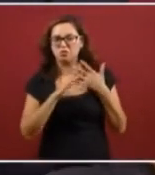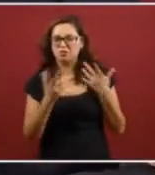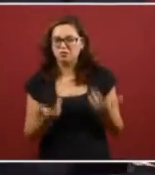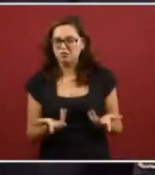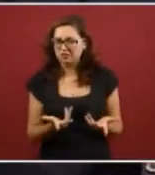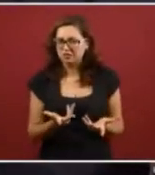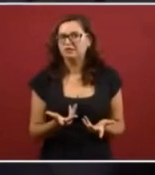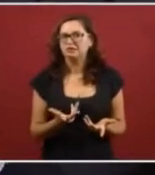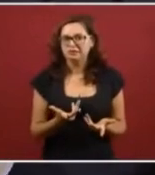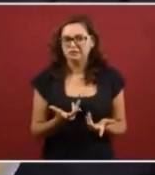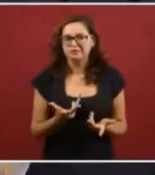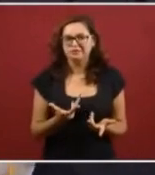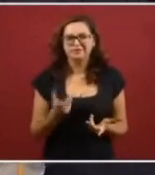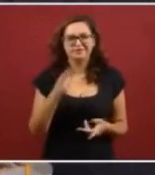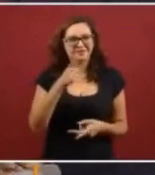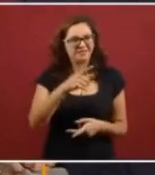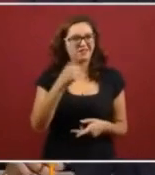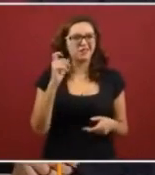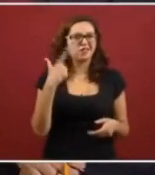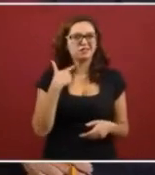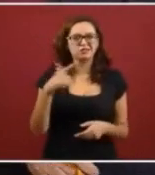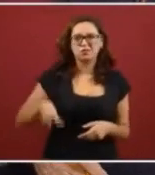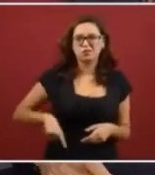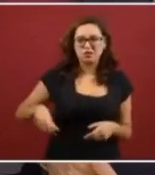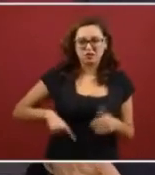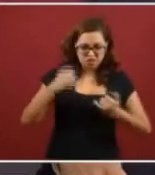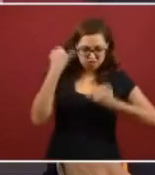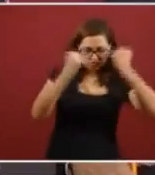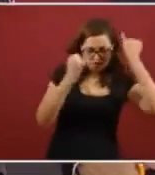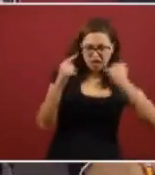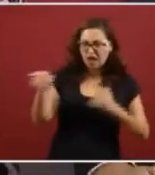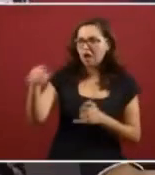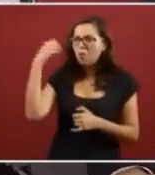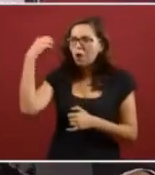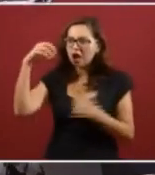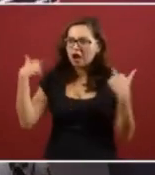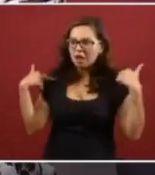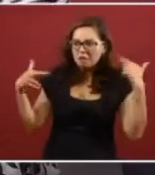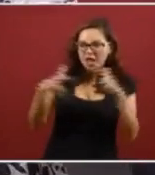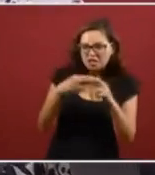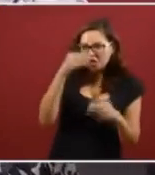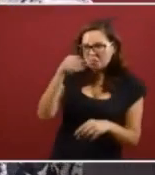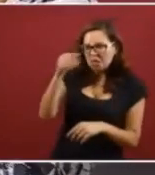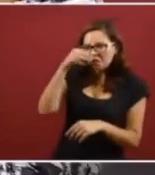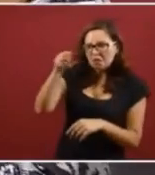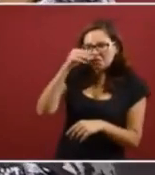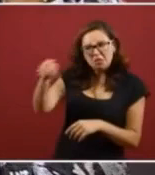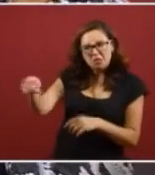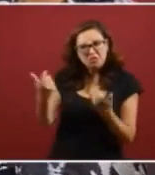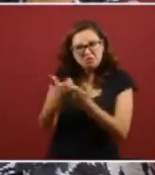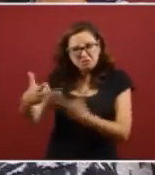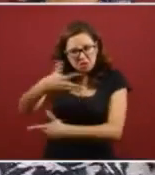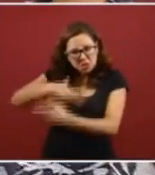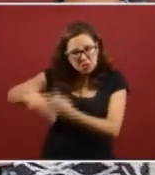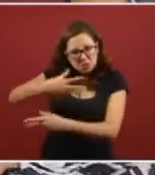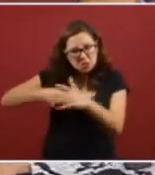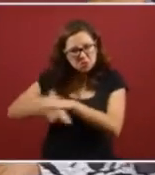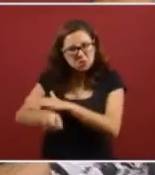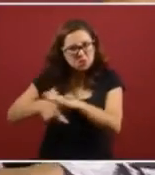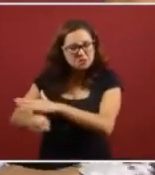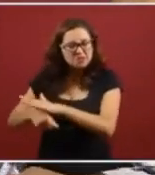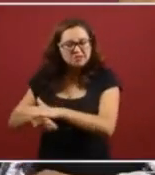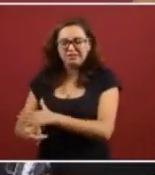Oaxaca acusarlos de lavado de dinero y demás gente humilde and they would accuse humble people